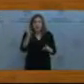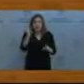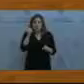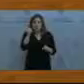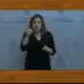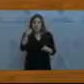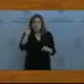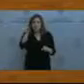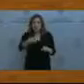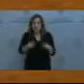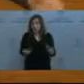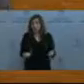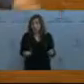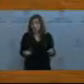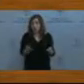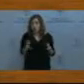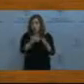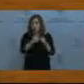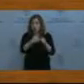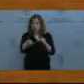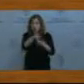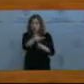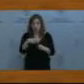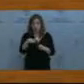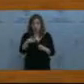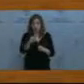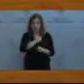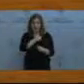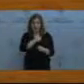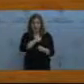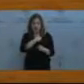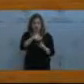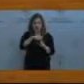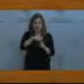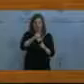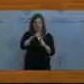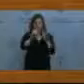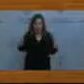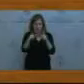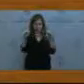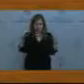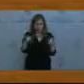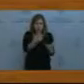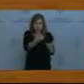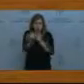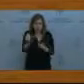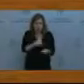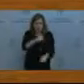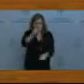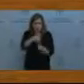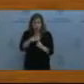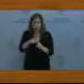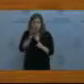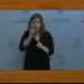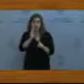es la planta que tiene en Canadá, que gestiona 100.000 toneladas al año, y dos proyectos que están en marcha, pero que están en el trámite de autorización ambiental, uno en